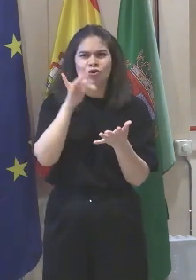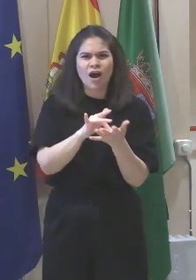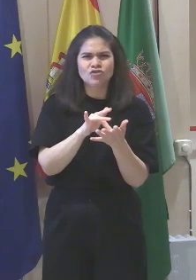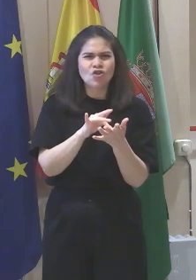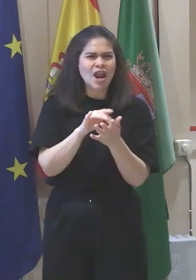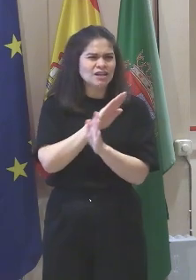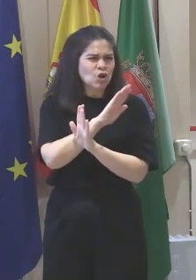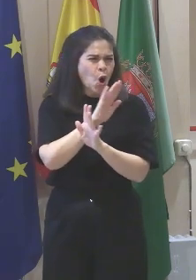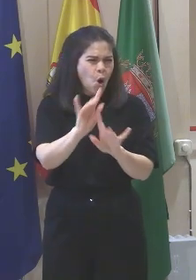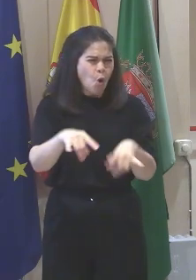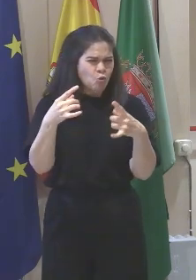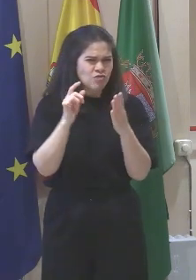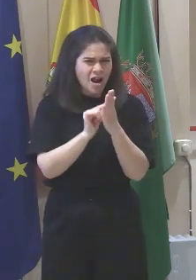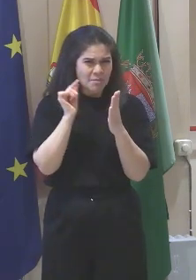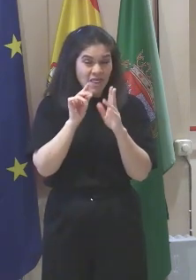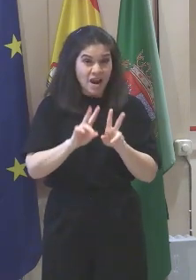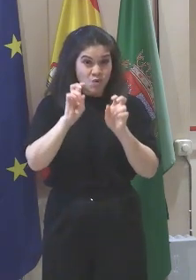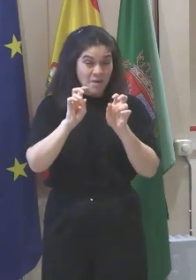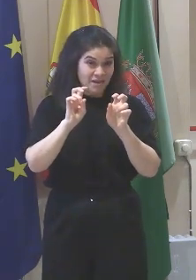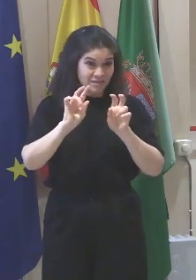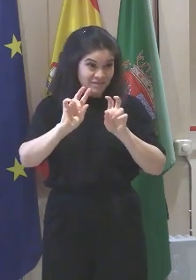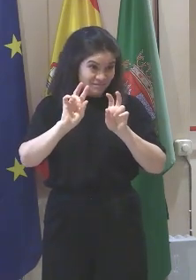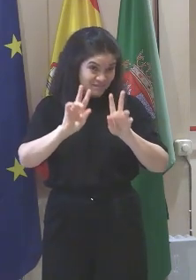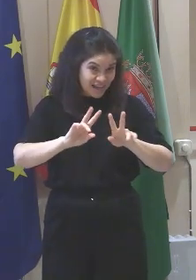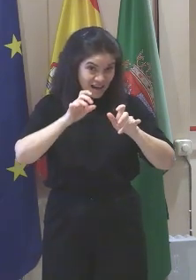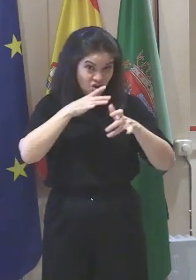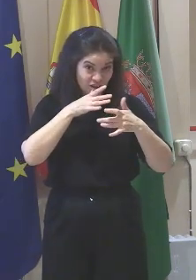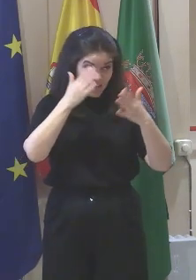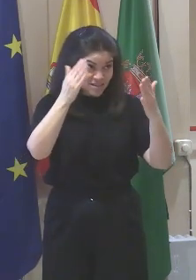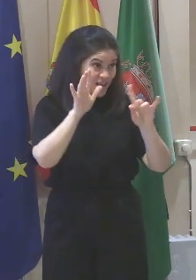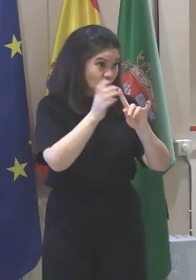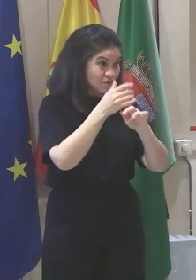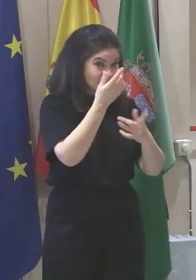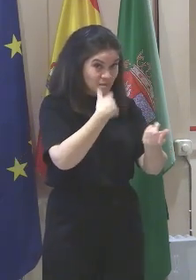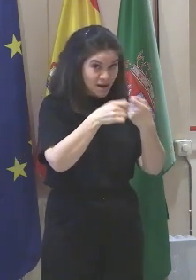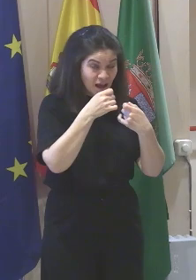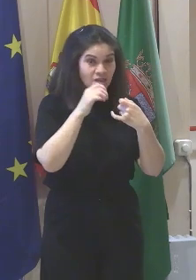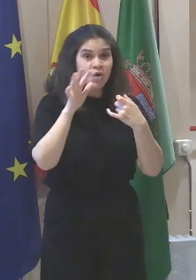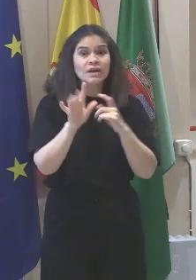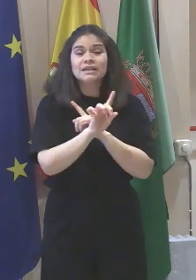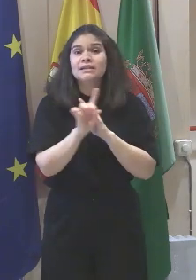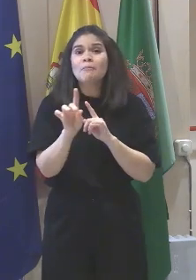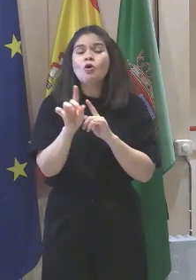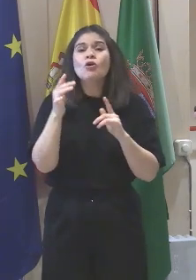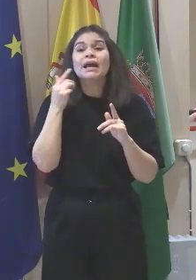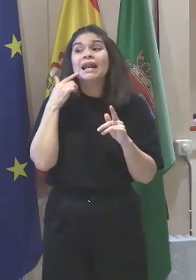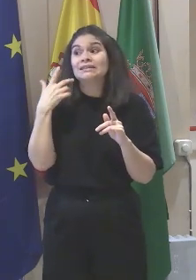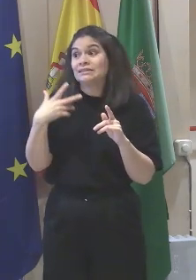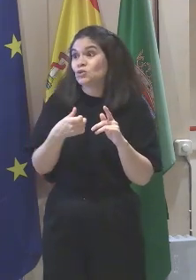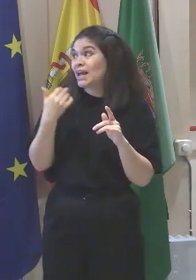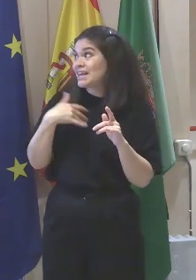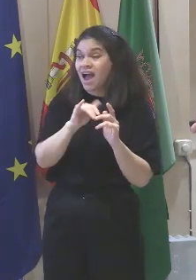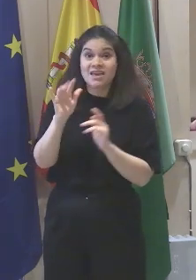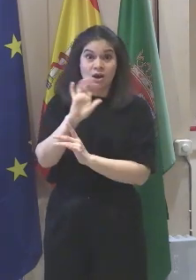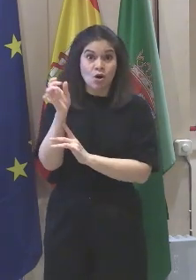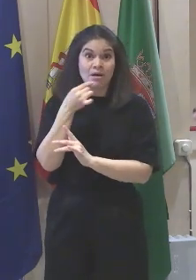de nueva generación, que no se encuentren en el mercado, y no es recibo que las mejores insulinas que ya tenemos en Europa, como